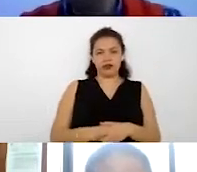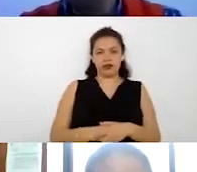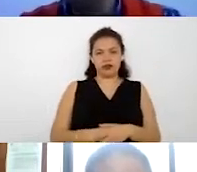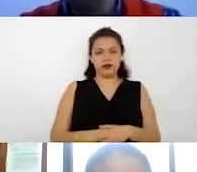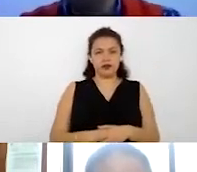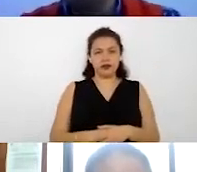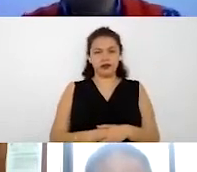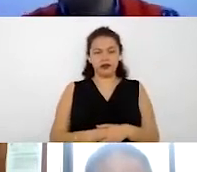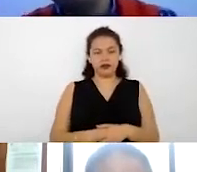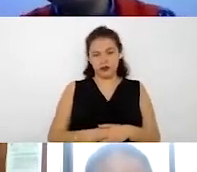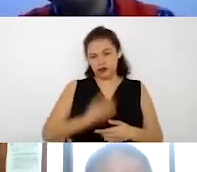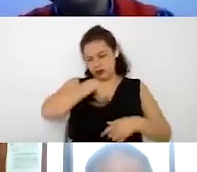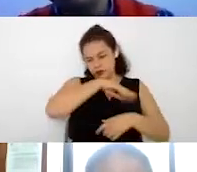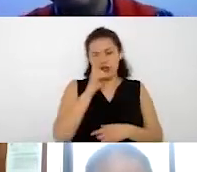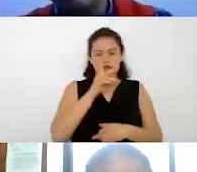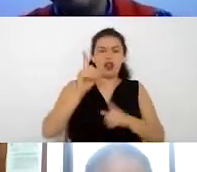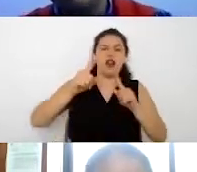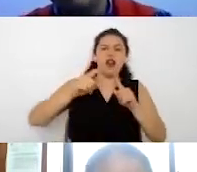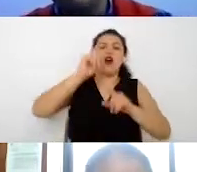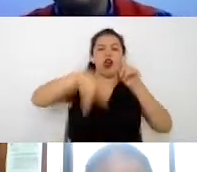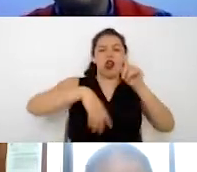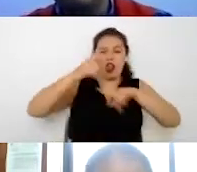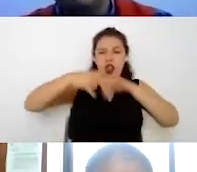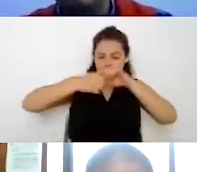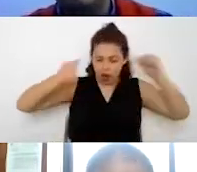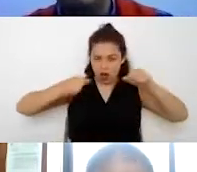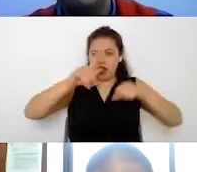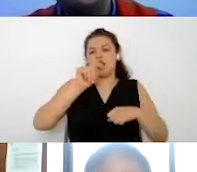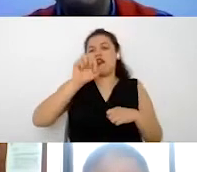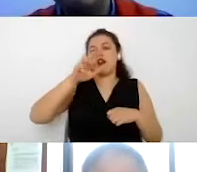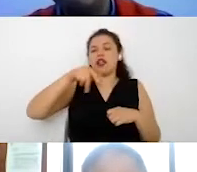Habíamos escuchado hablar de los torniquetes anteriormente, me imagino, ¿verdad?